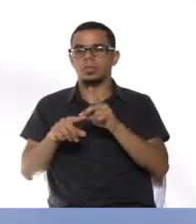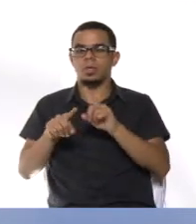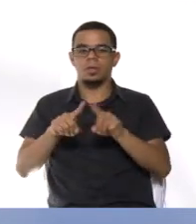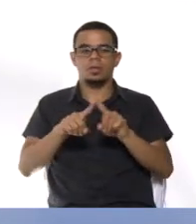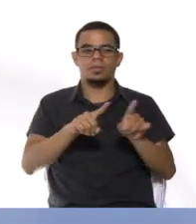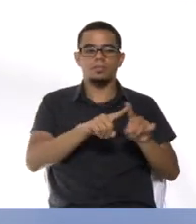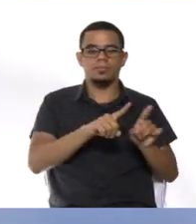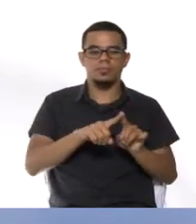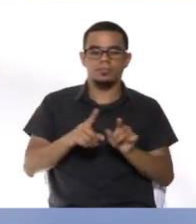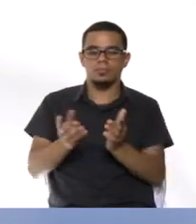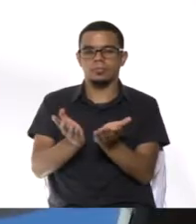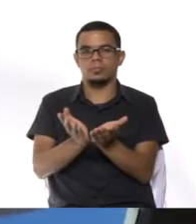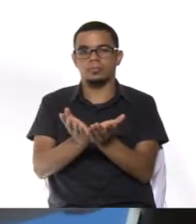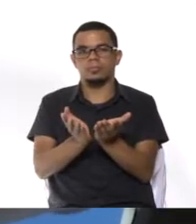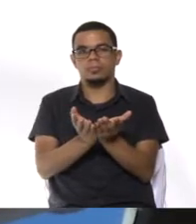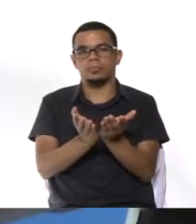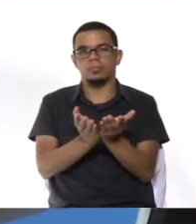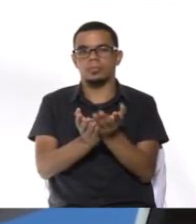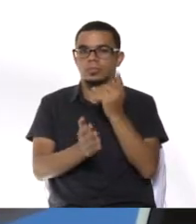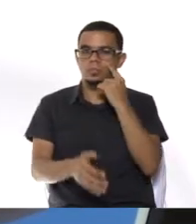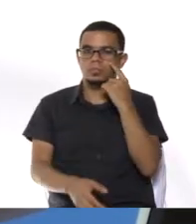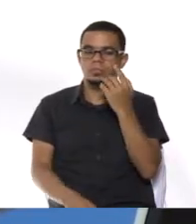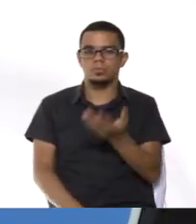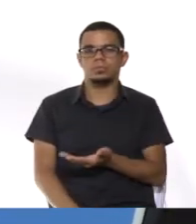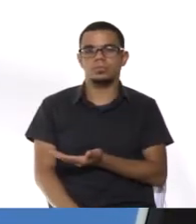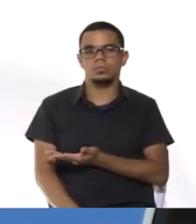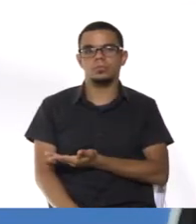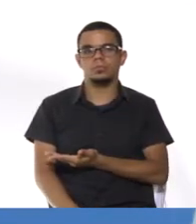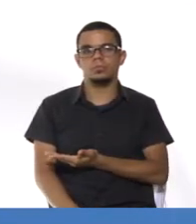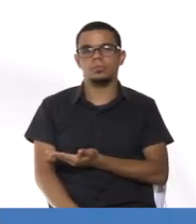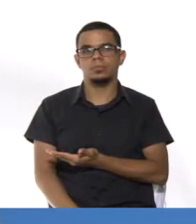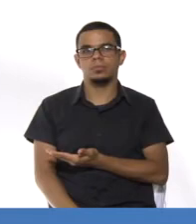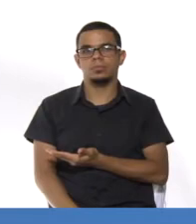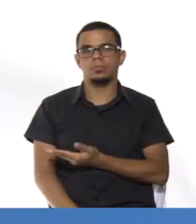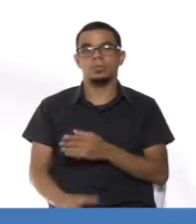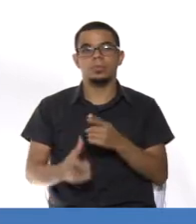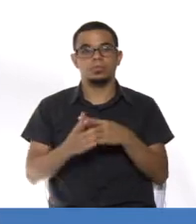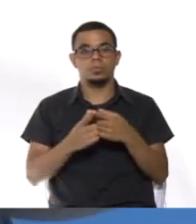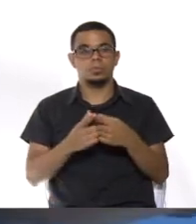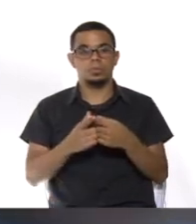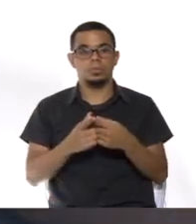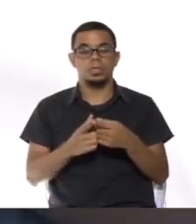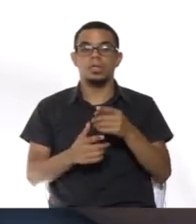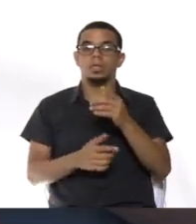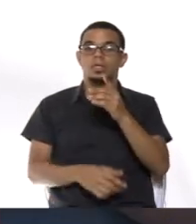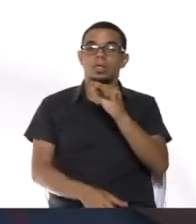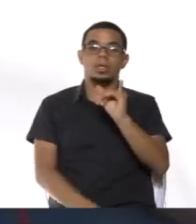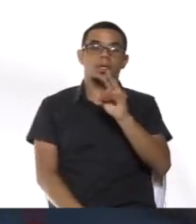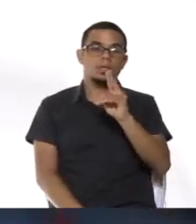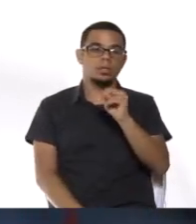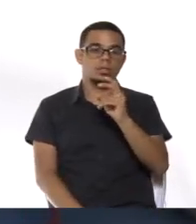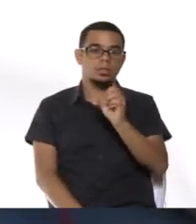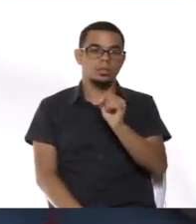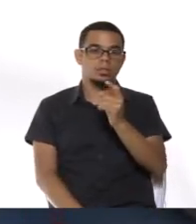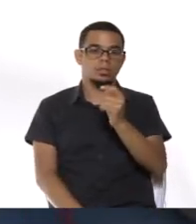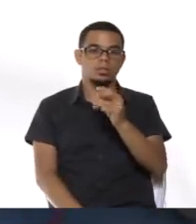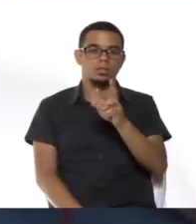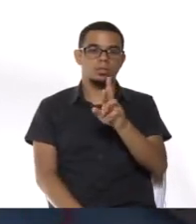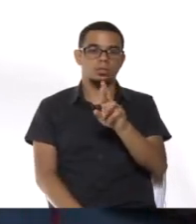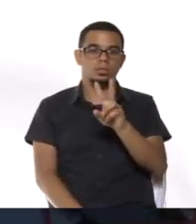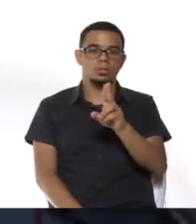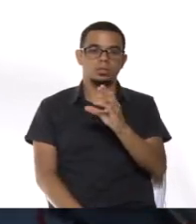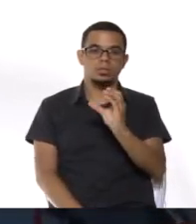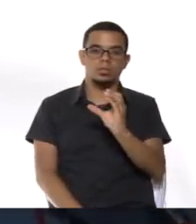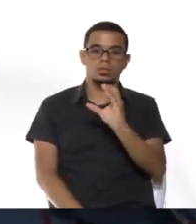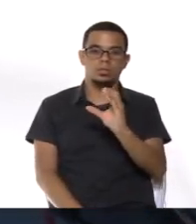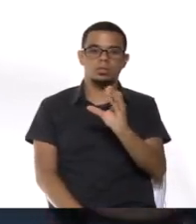niños de otras escuelas. Aquí tenemos como un recetario, esto es un texto instruccional. ¿Por qué? Mira de qué